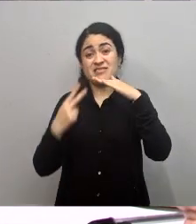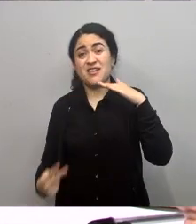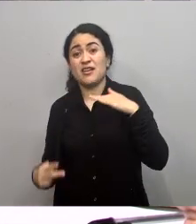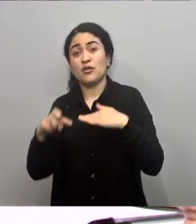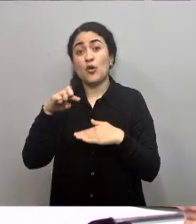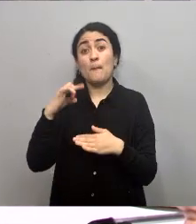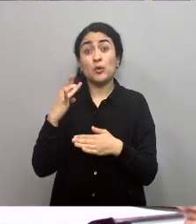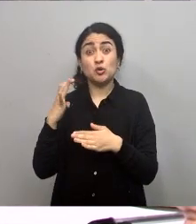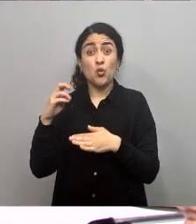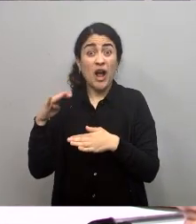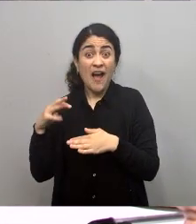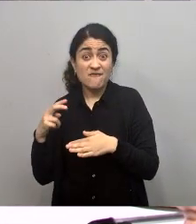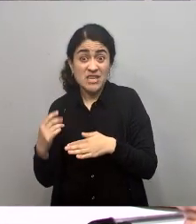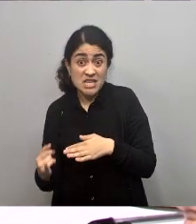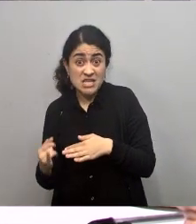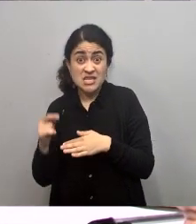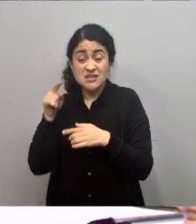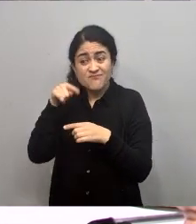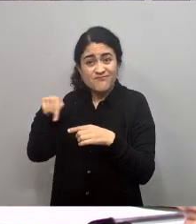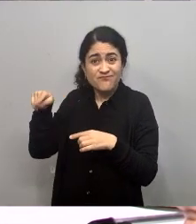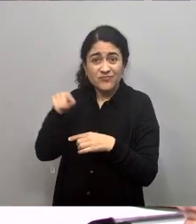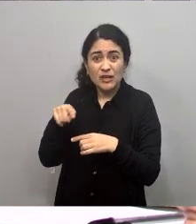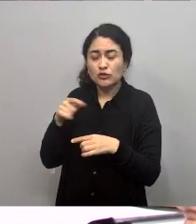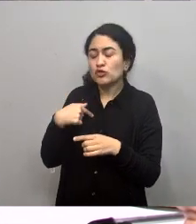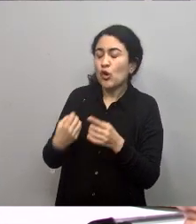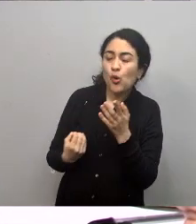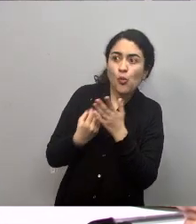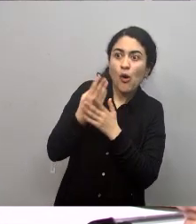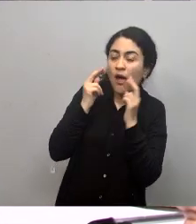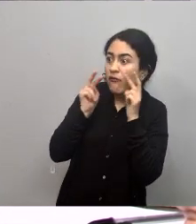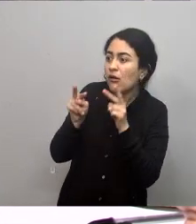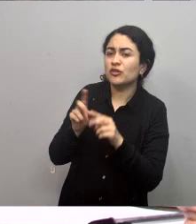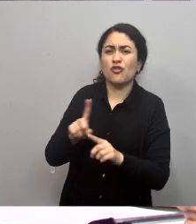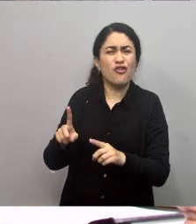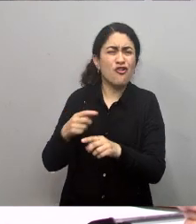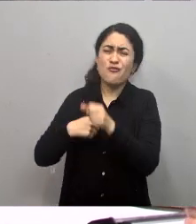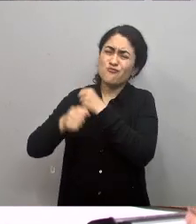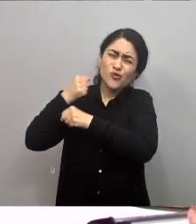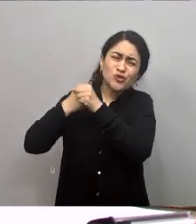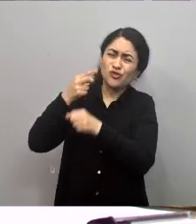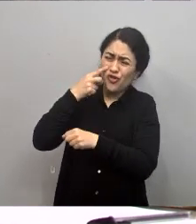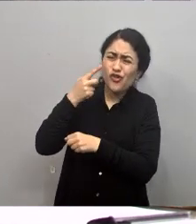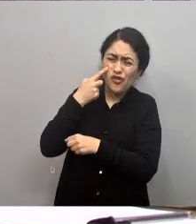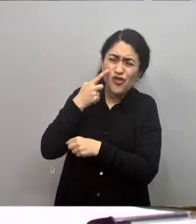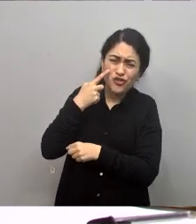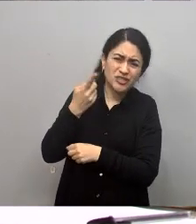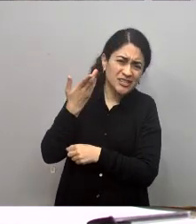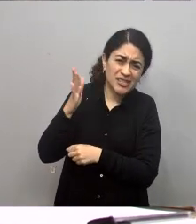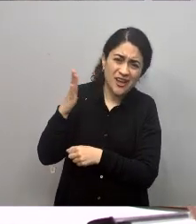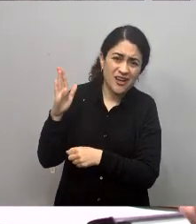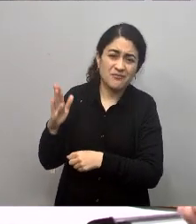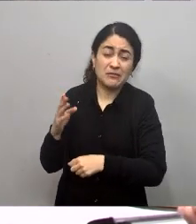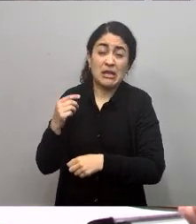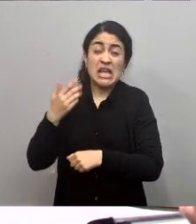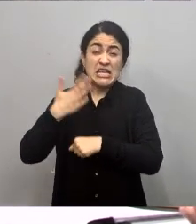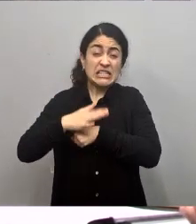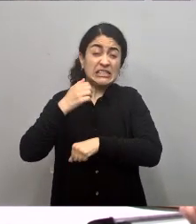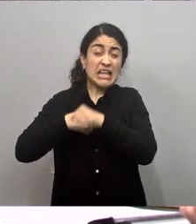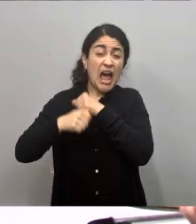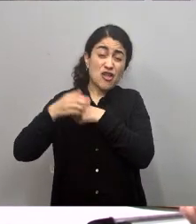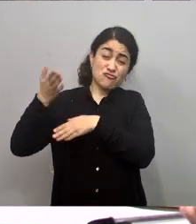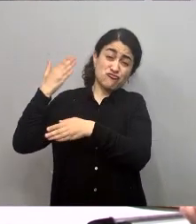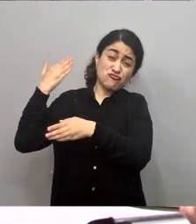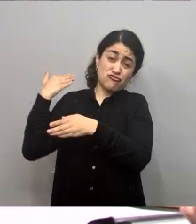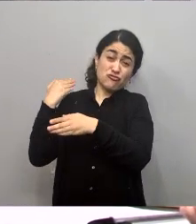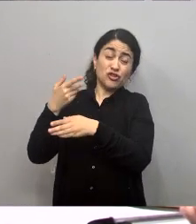ninguno de nosotros es una novedad. Yo recuerdo, Bernardo, hace más de 15 años, fui en aquella oportunidad con